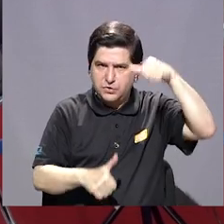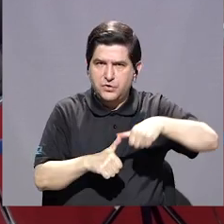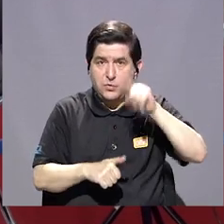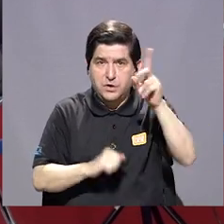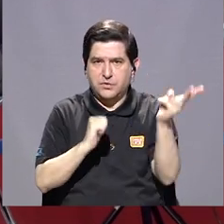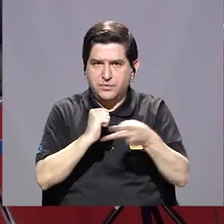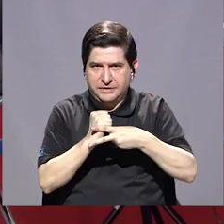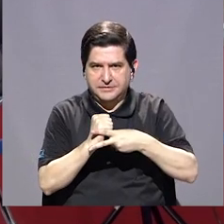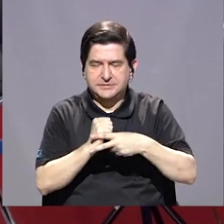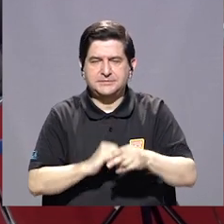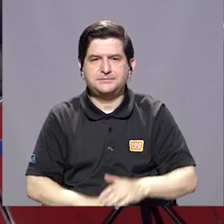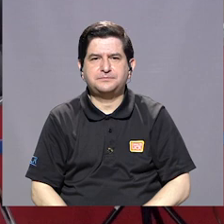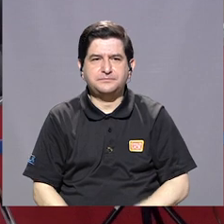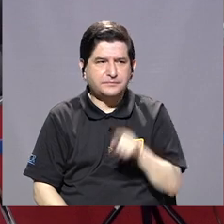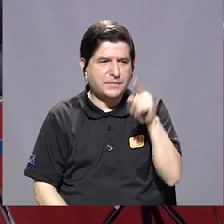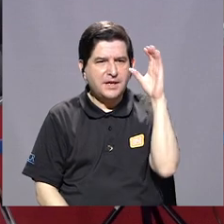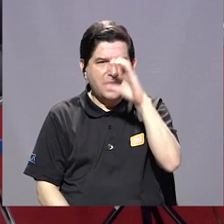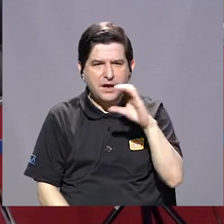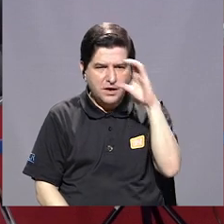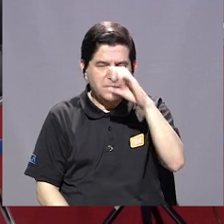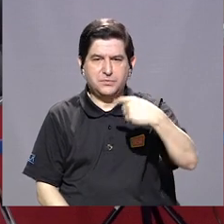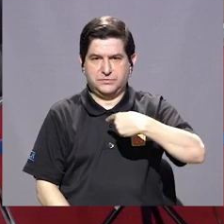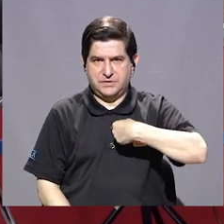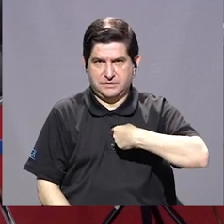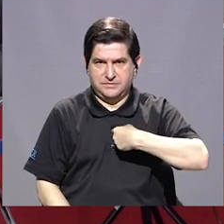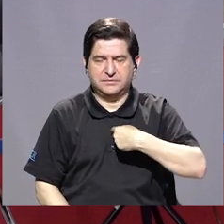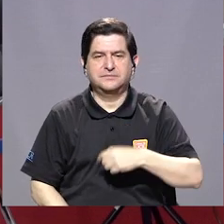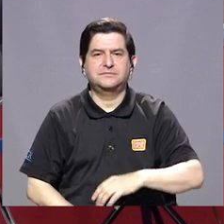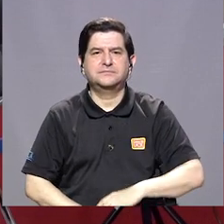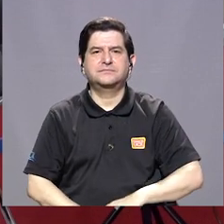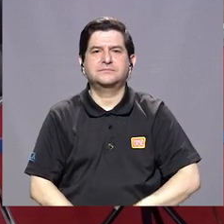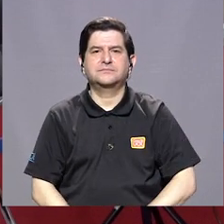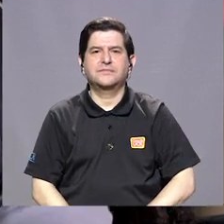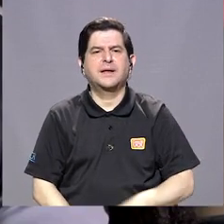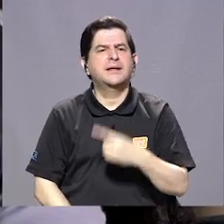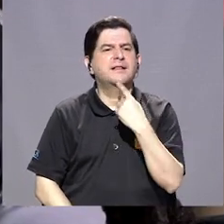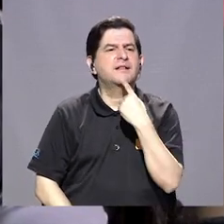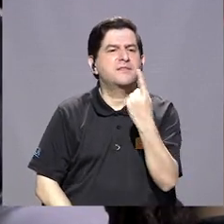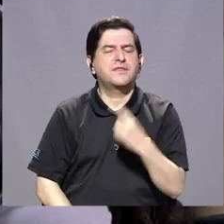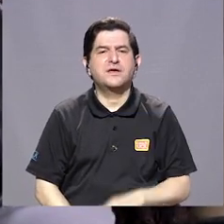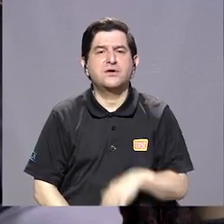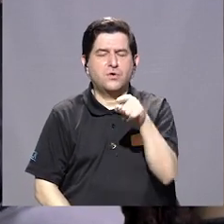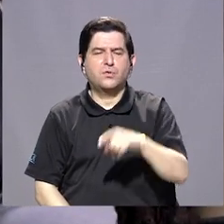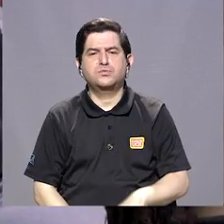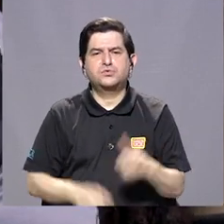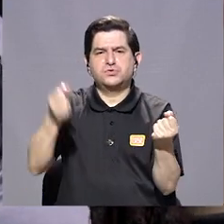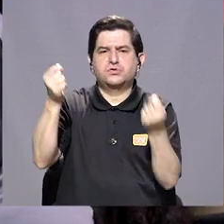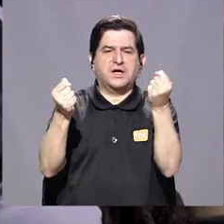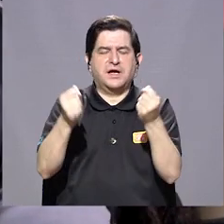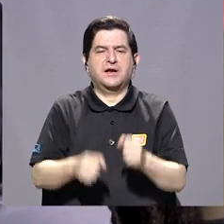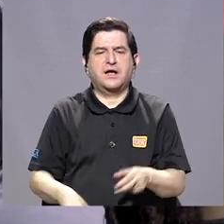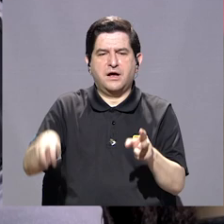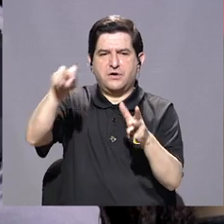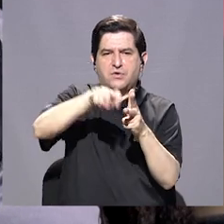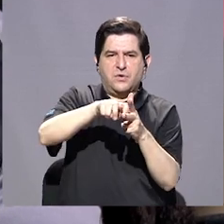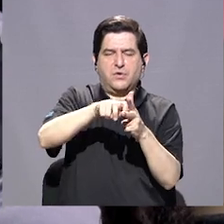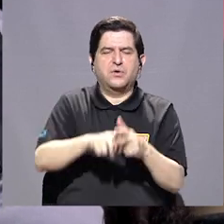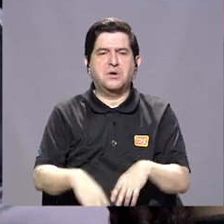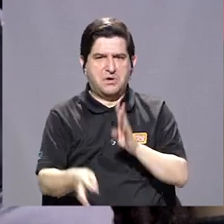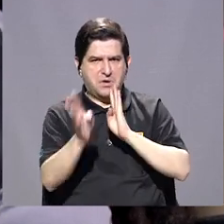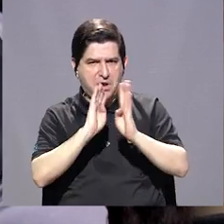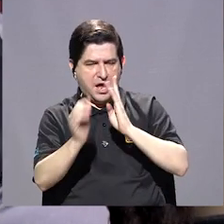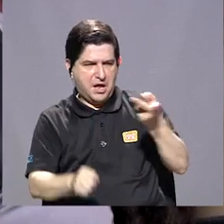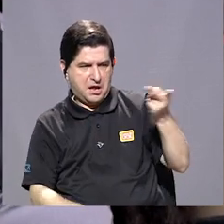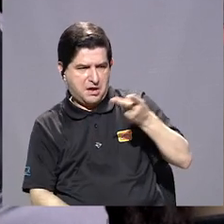vez que él llegó a buscarme y él me decía, súbase al carro porque vamos a hablar.